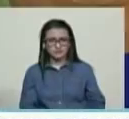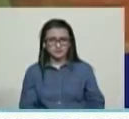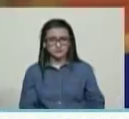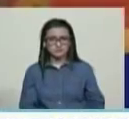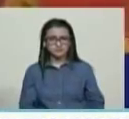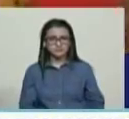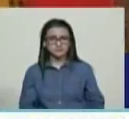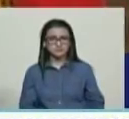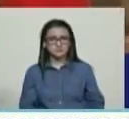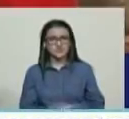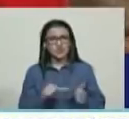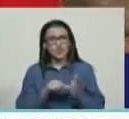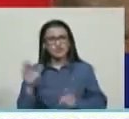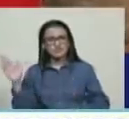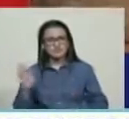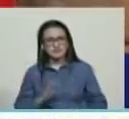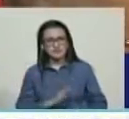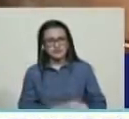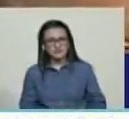¿Que vienen de dónde?